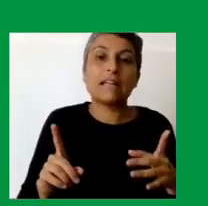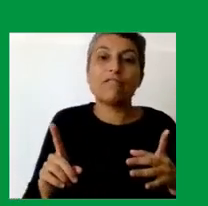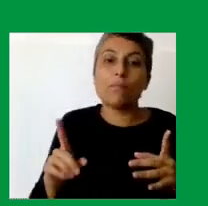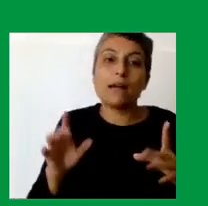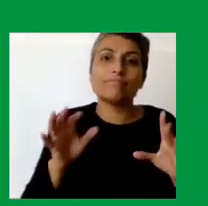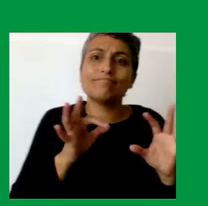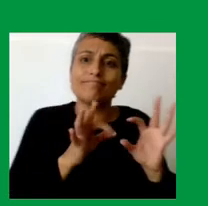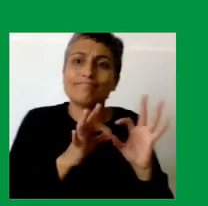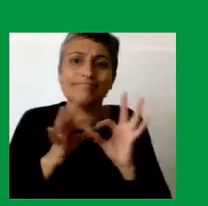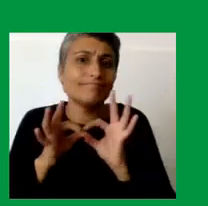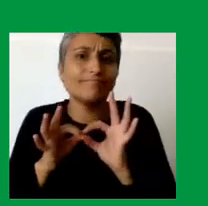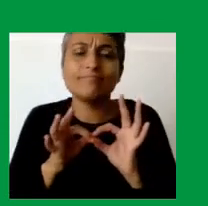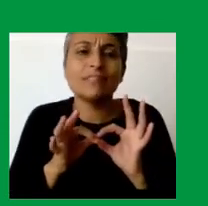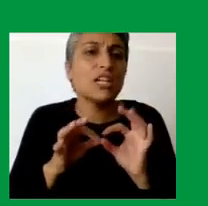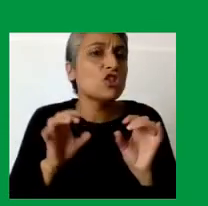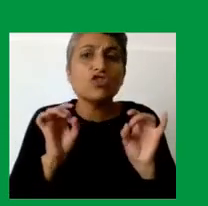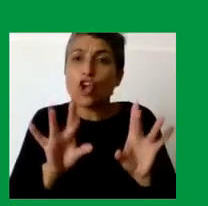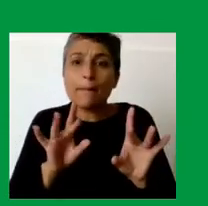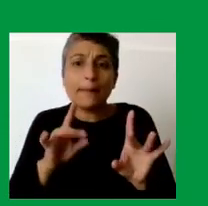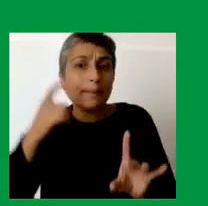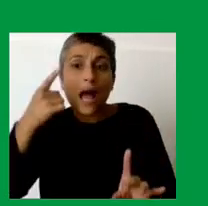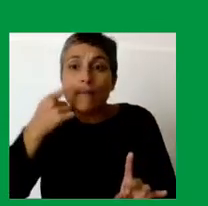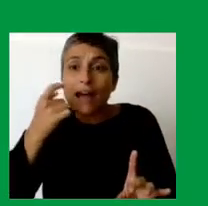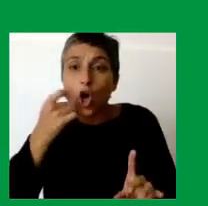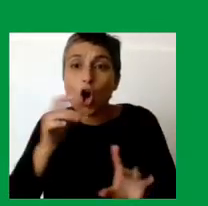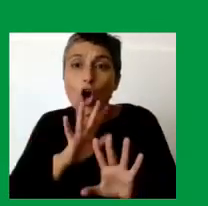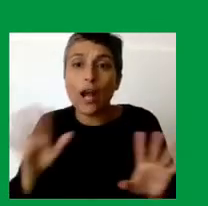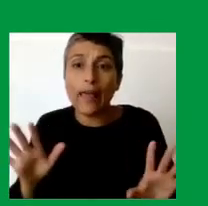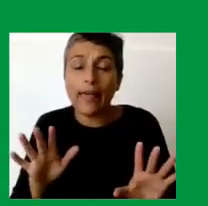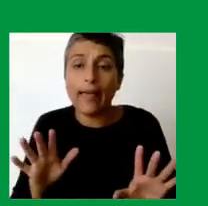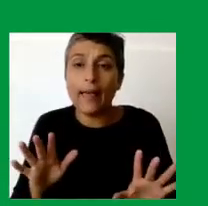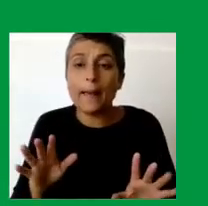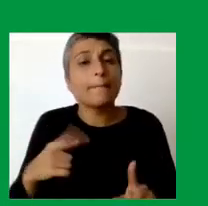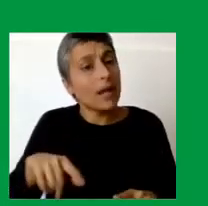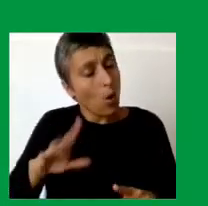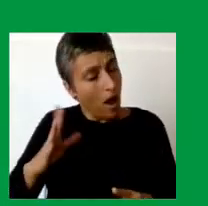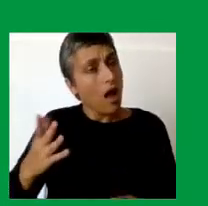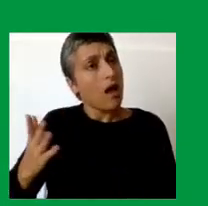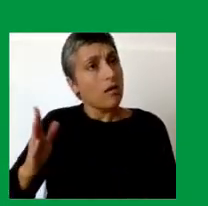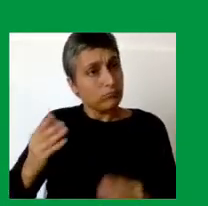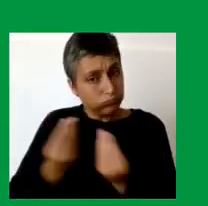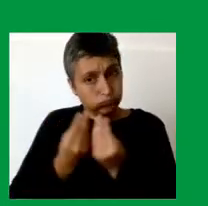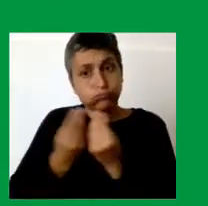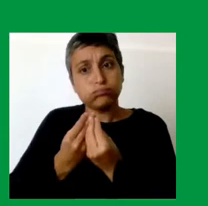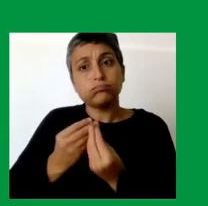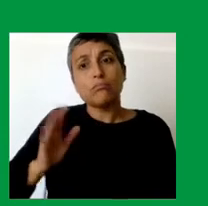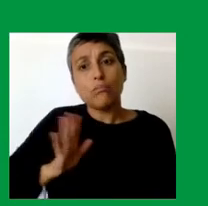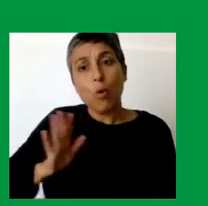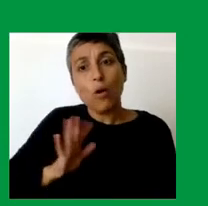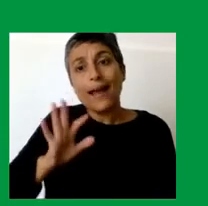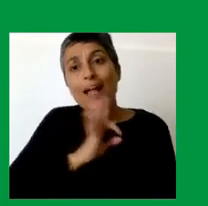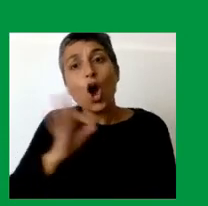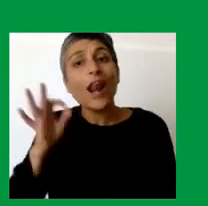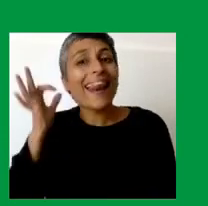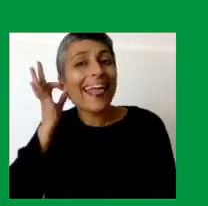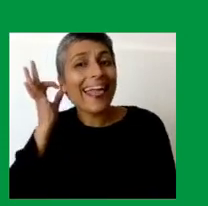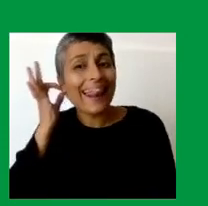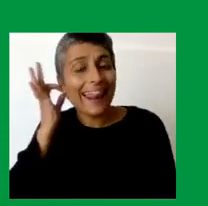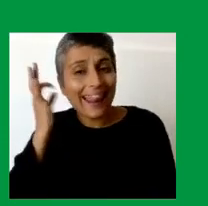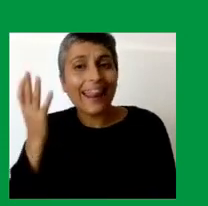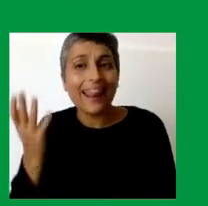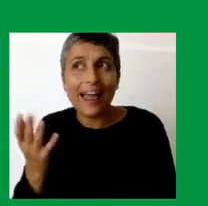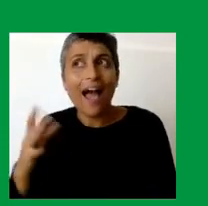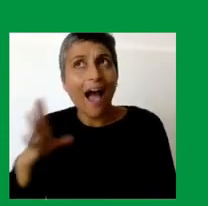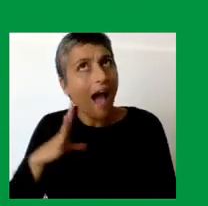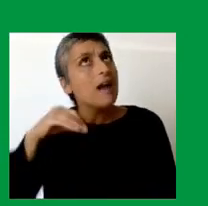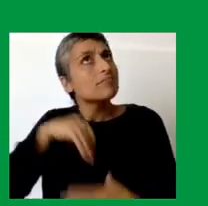diseñadas para los varones y no para las mujeres. Y muchas chicas y nenas que tienen tal vez una